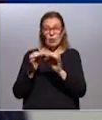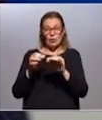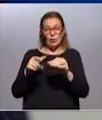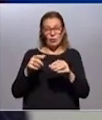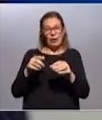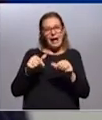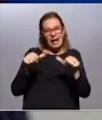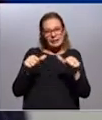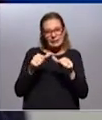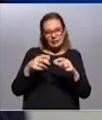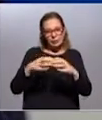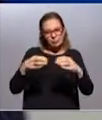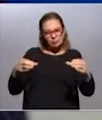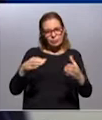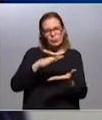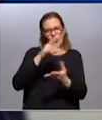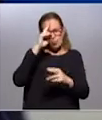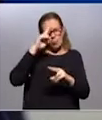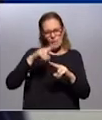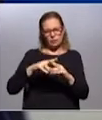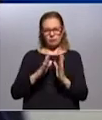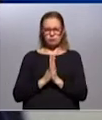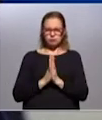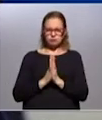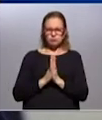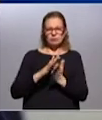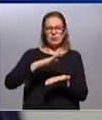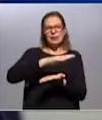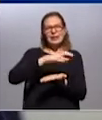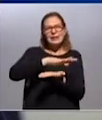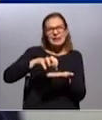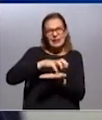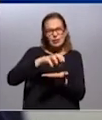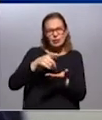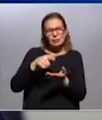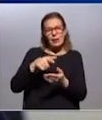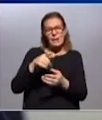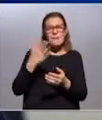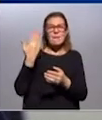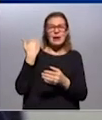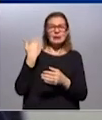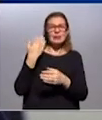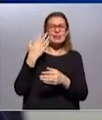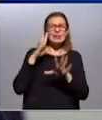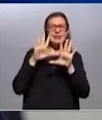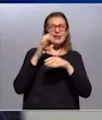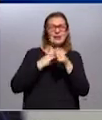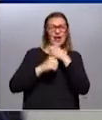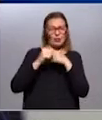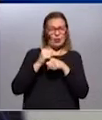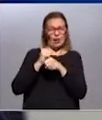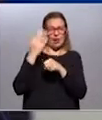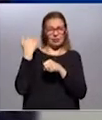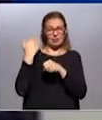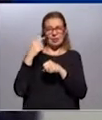para el cerro esa sala velatoria que ya tiene más de 10 años si tú